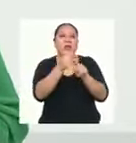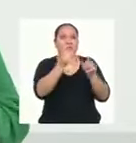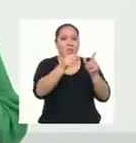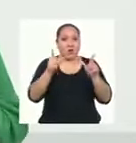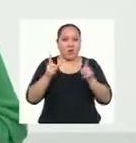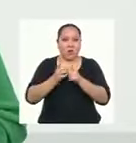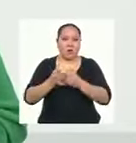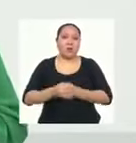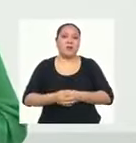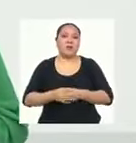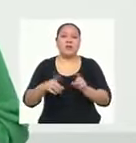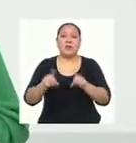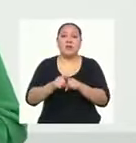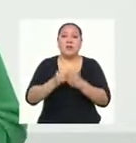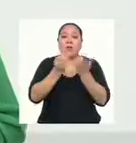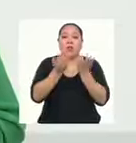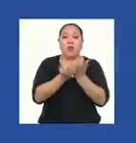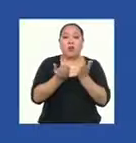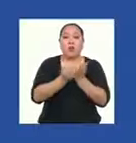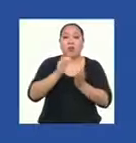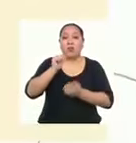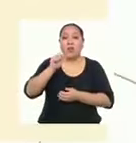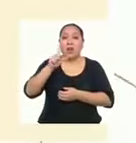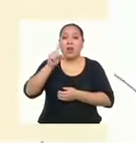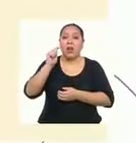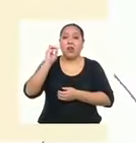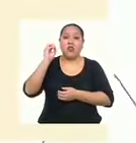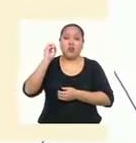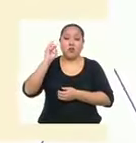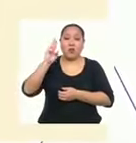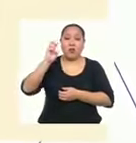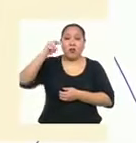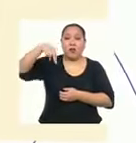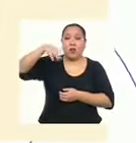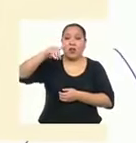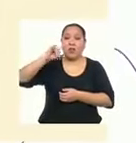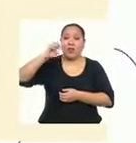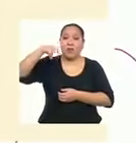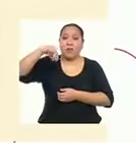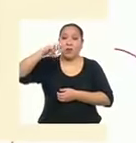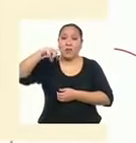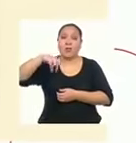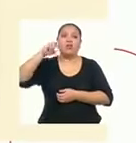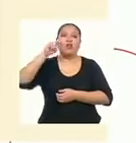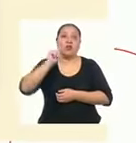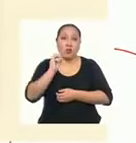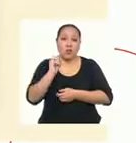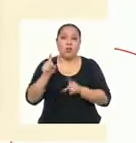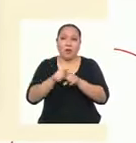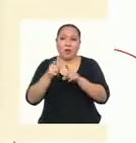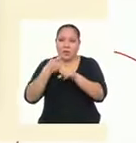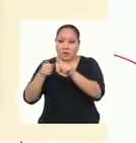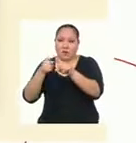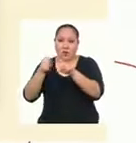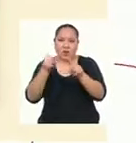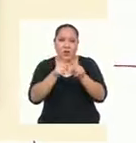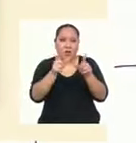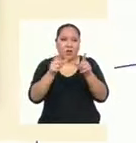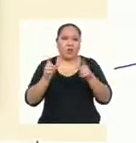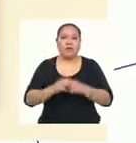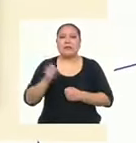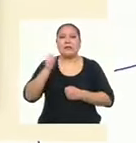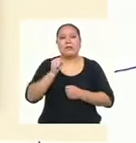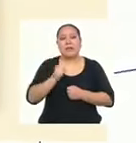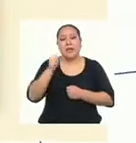igual manera los colegios de alto rendimiento. Es verdad. Los programas de intercambio de estudiantes ayudan